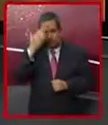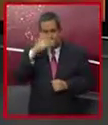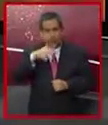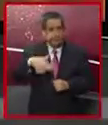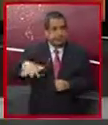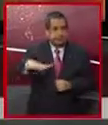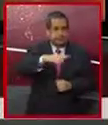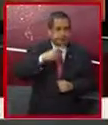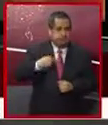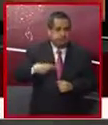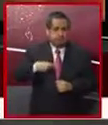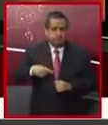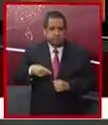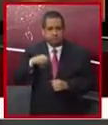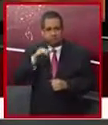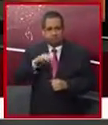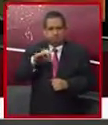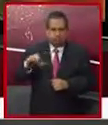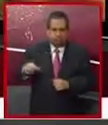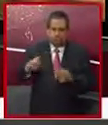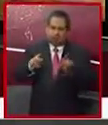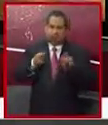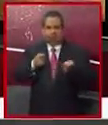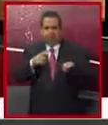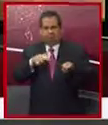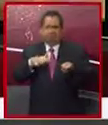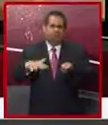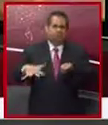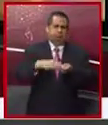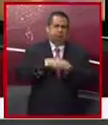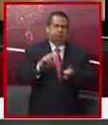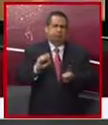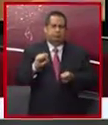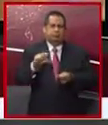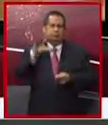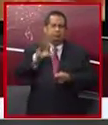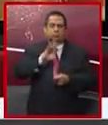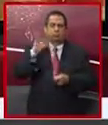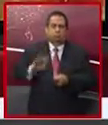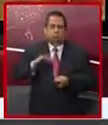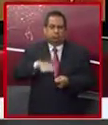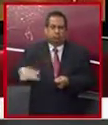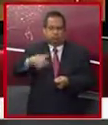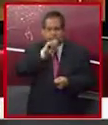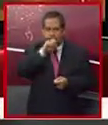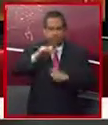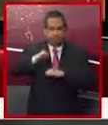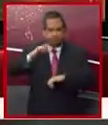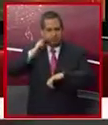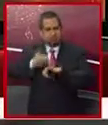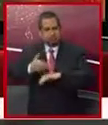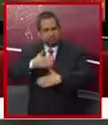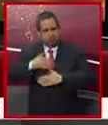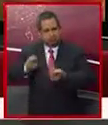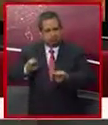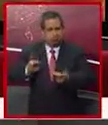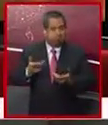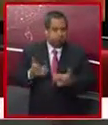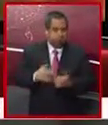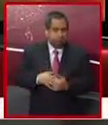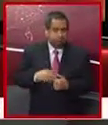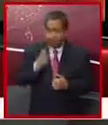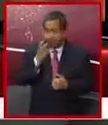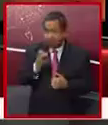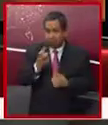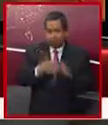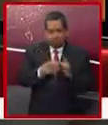sabe el auditorio, pues Movimiento Ciudadano gobierna prácticamente el 65% de la población en Jalisco, así es que